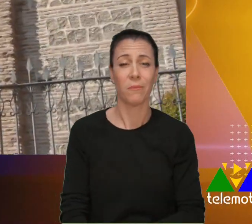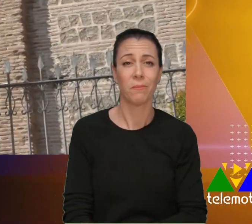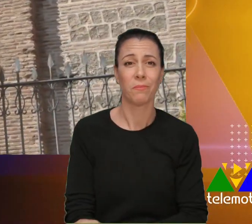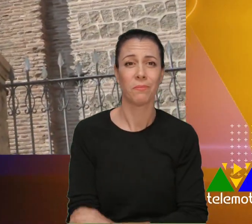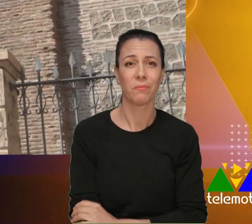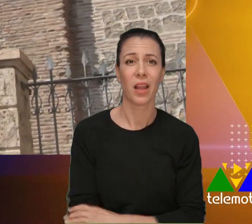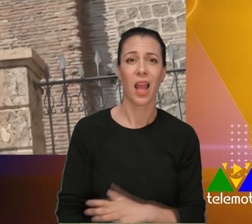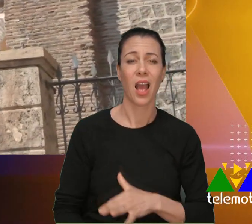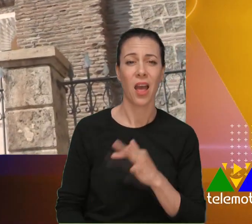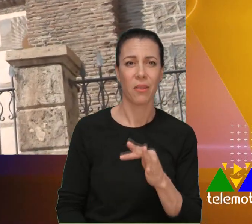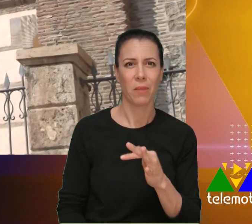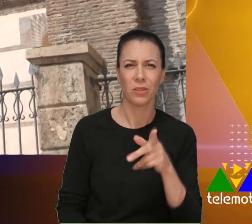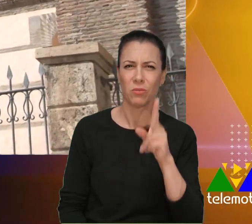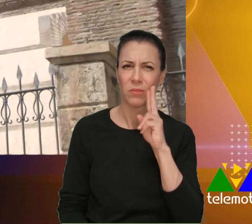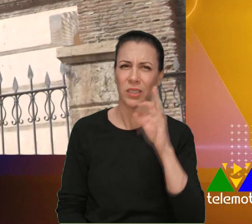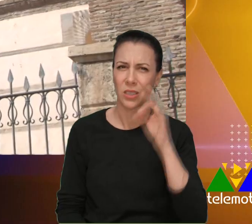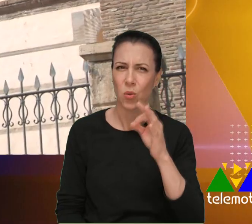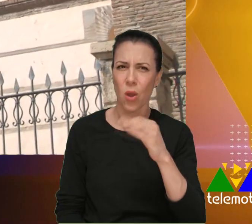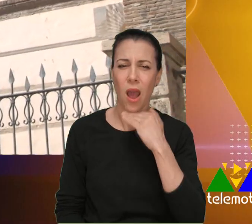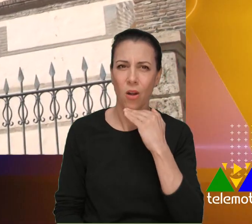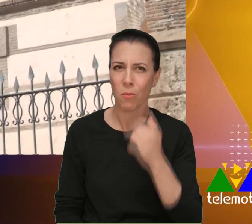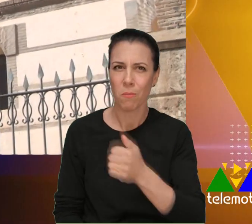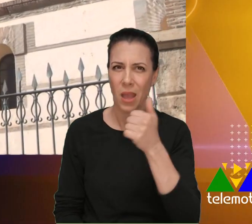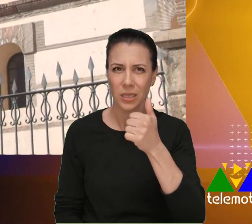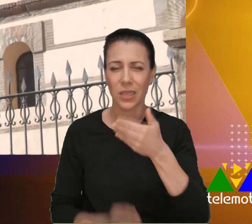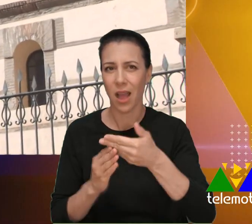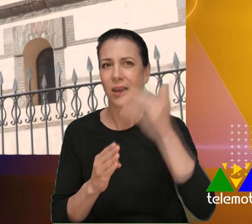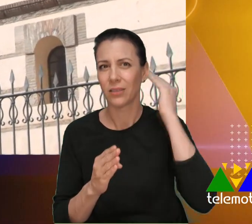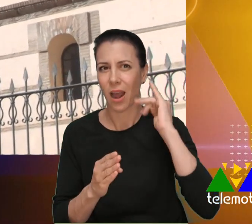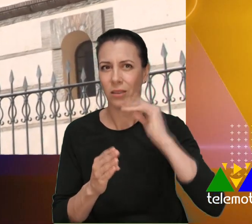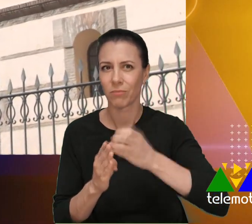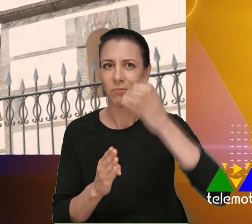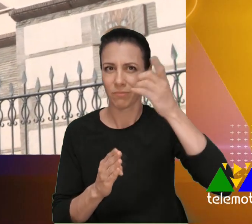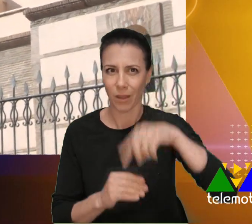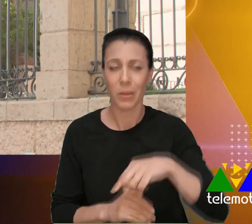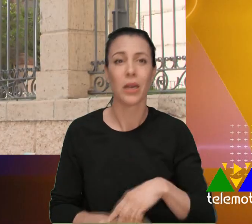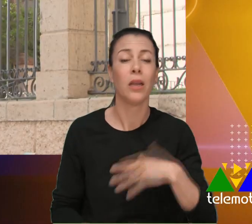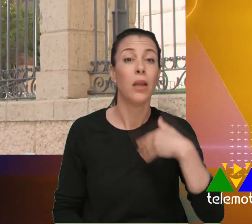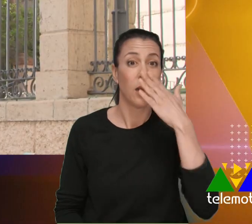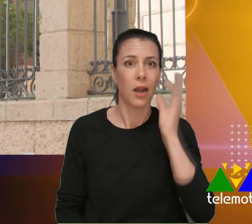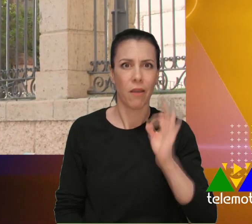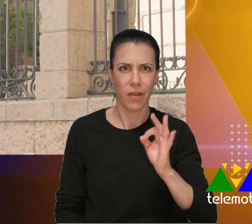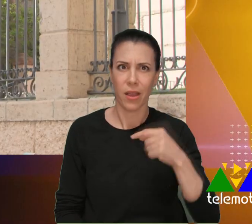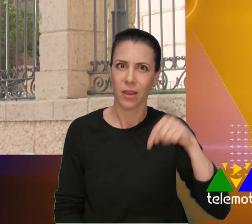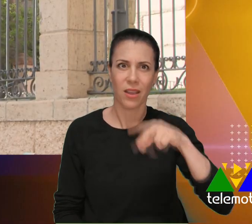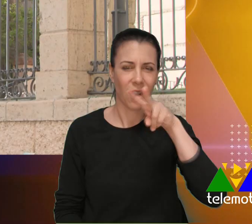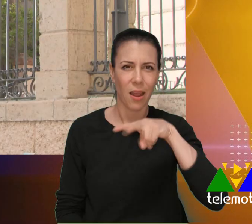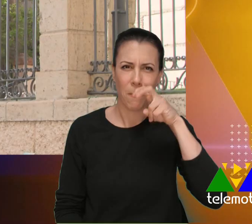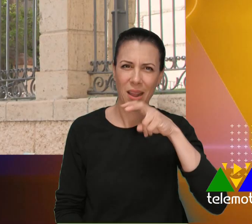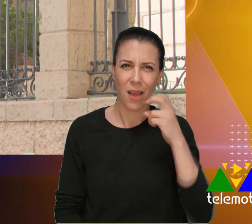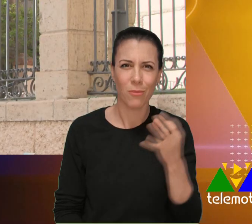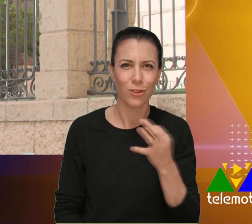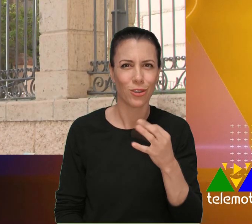yo pienso que ahí hay una tronera, ¿no? Ahí detrás hay una Podría tronera, haber, podría haber una tronera. Bueno, Fíjate pues que- la verdad que aquí respiramos, ¿eh? Respiramos ya